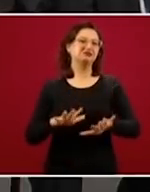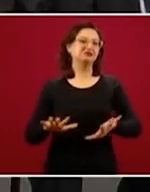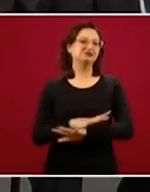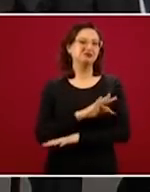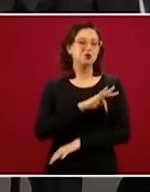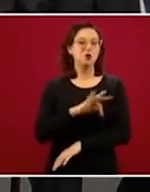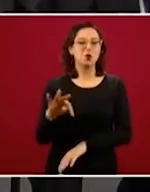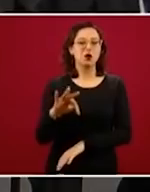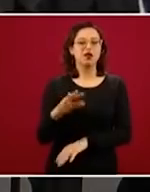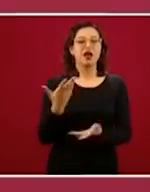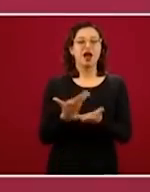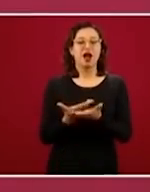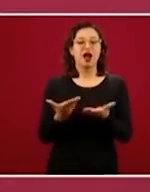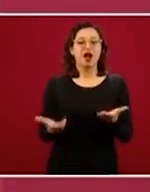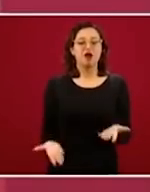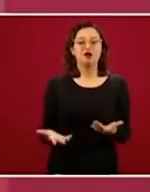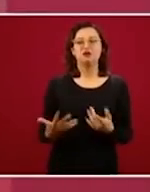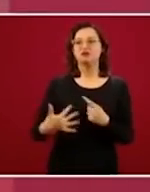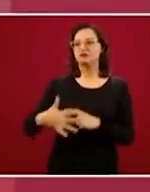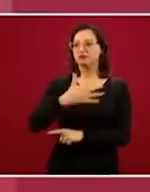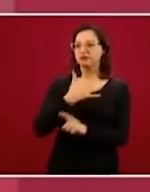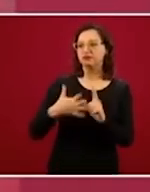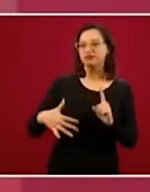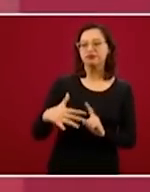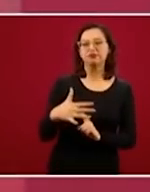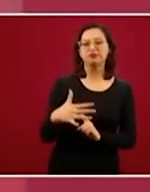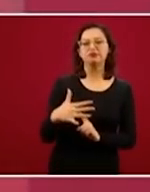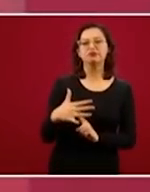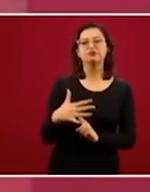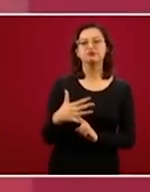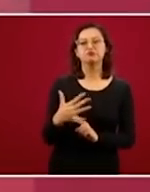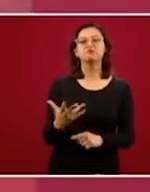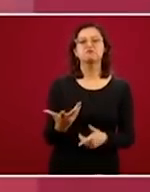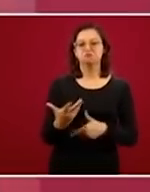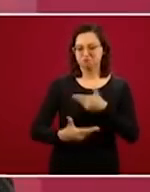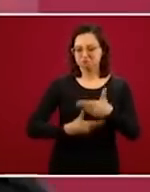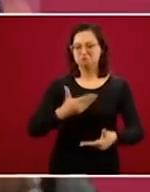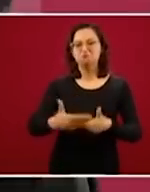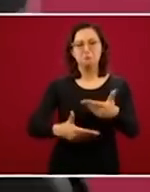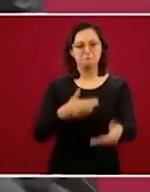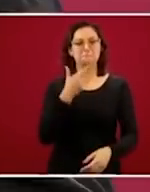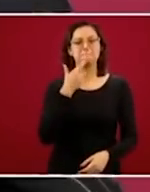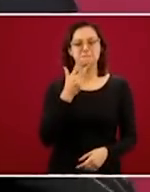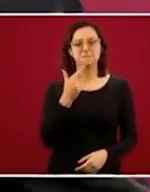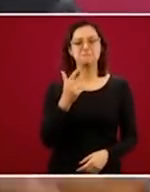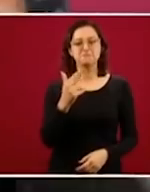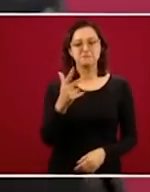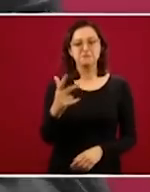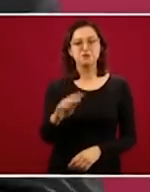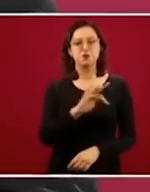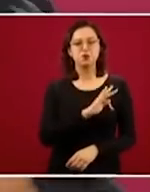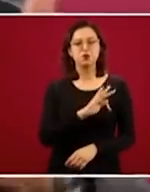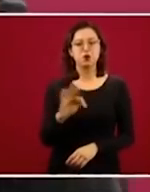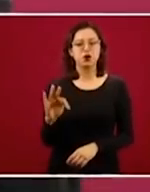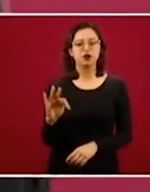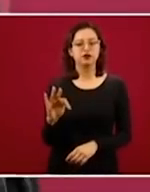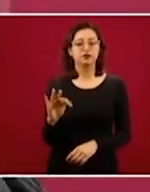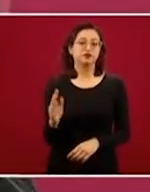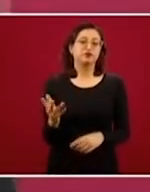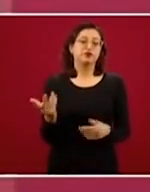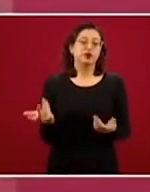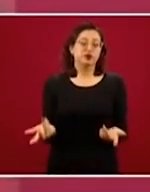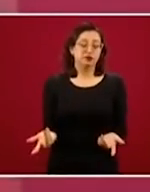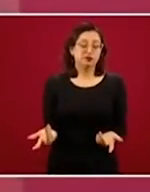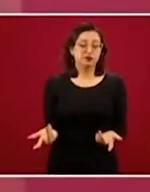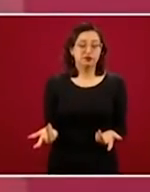tenemos condiciones para que las cosas mejoren y que se vaya